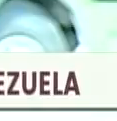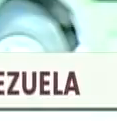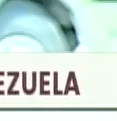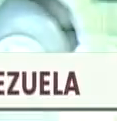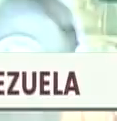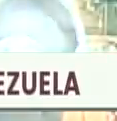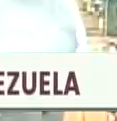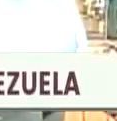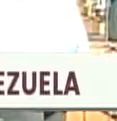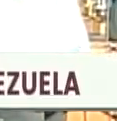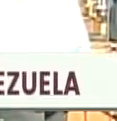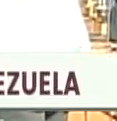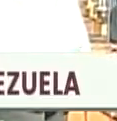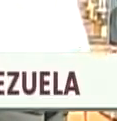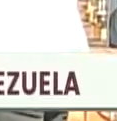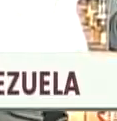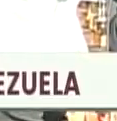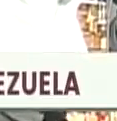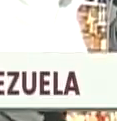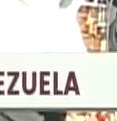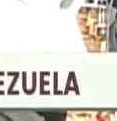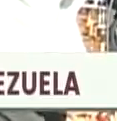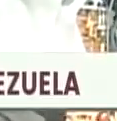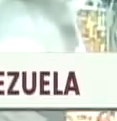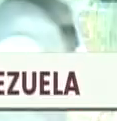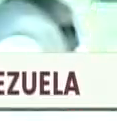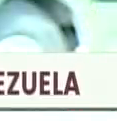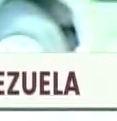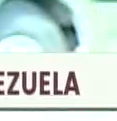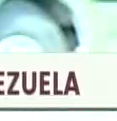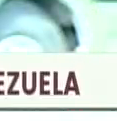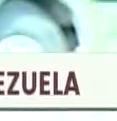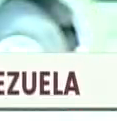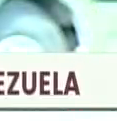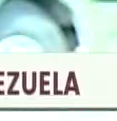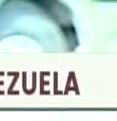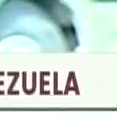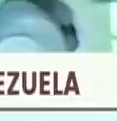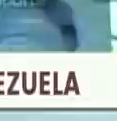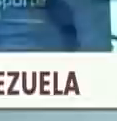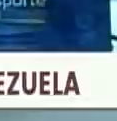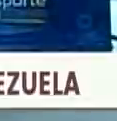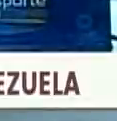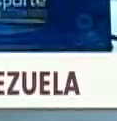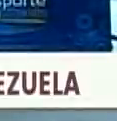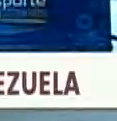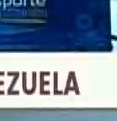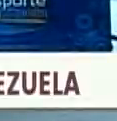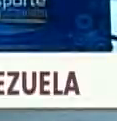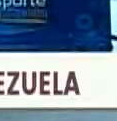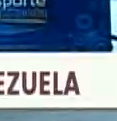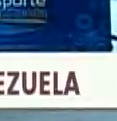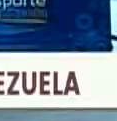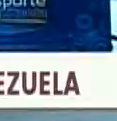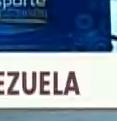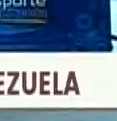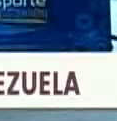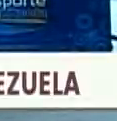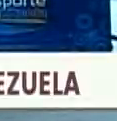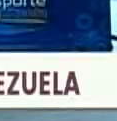Bueno, mi saludo también para la vicepresidenta ejecutiva, compañera Delcy Eloína Rodríguez